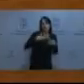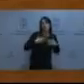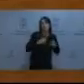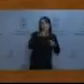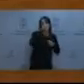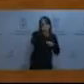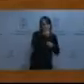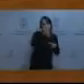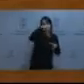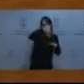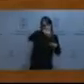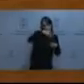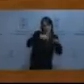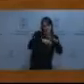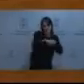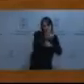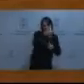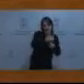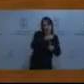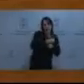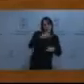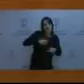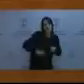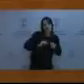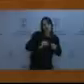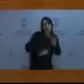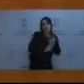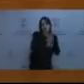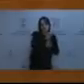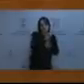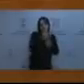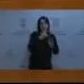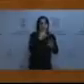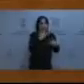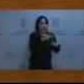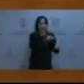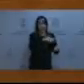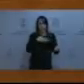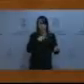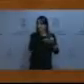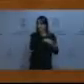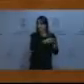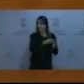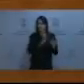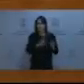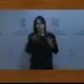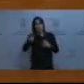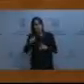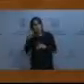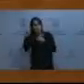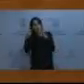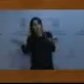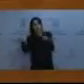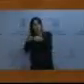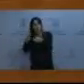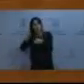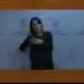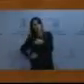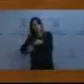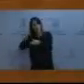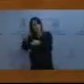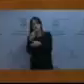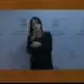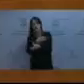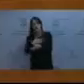profesión, pero también puede encontrar otros que aceptarían gustosos esta posibilidad. Pues así me lo han manifestado